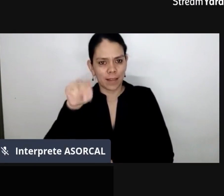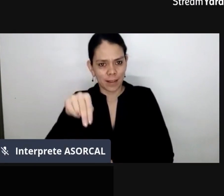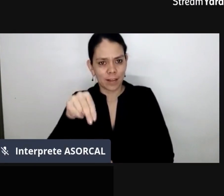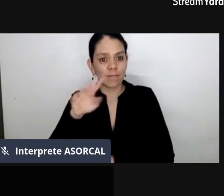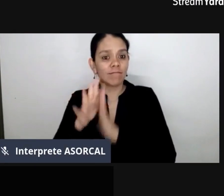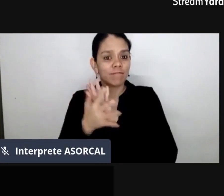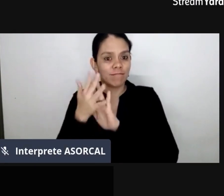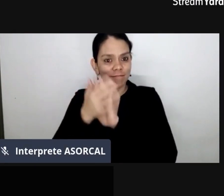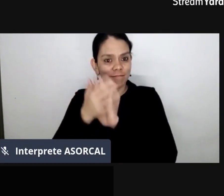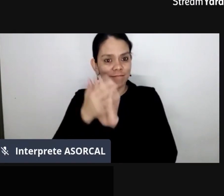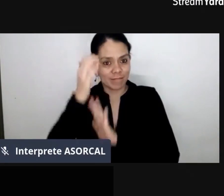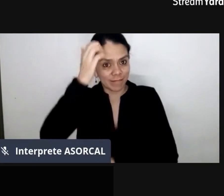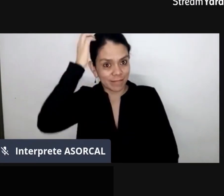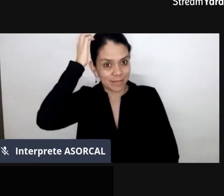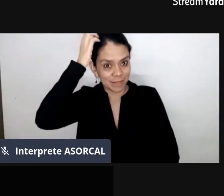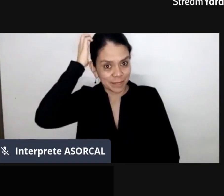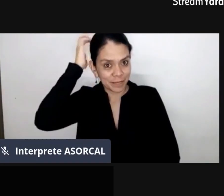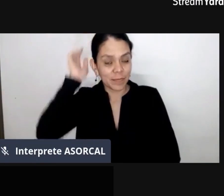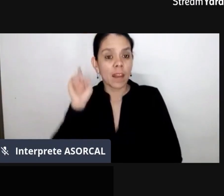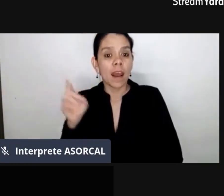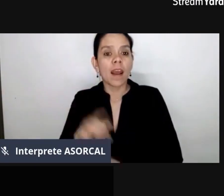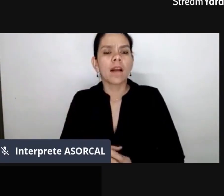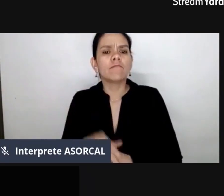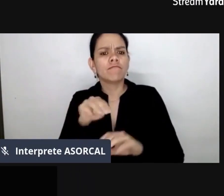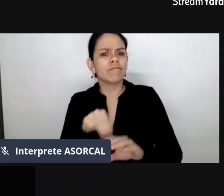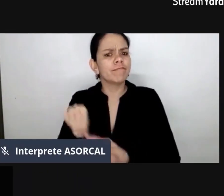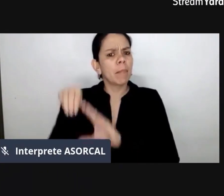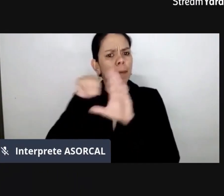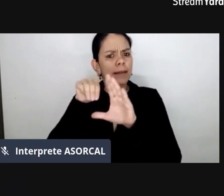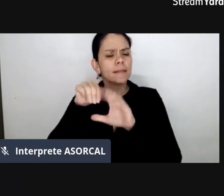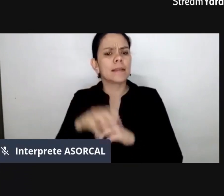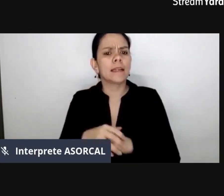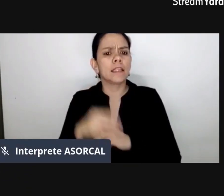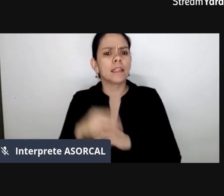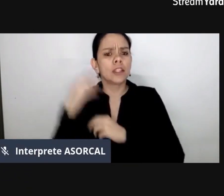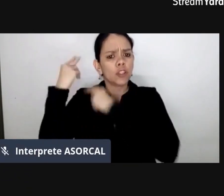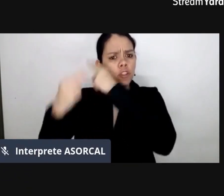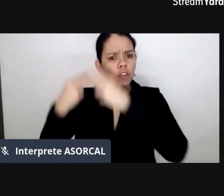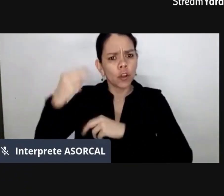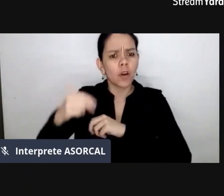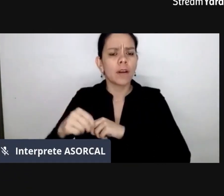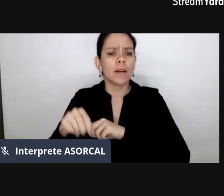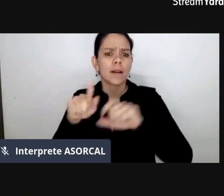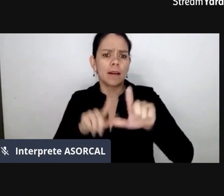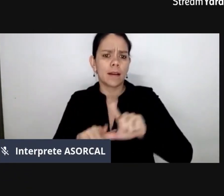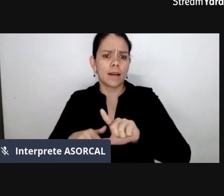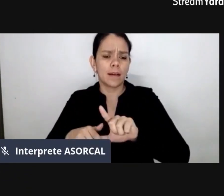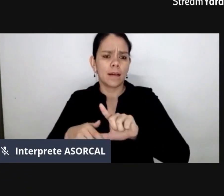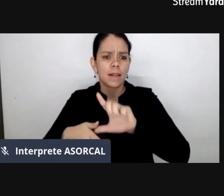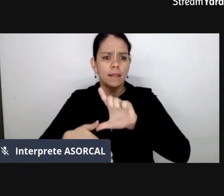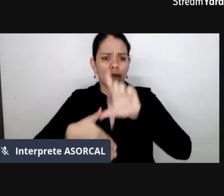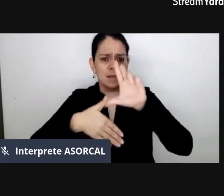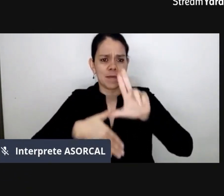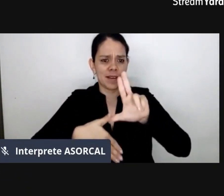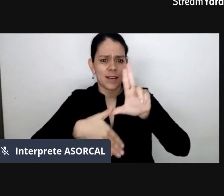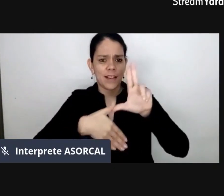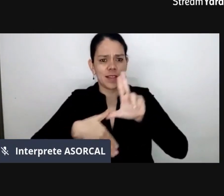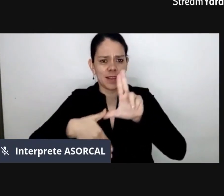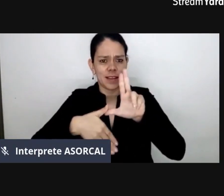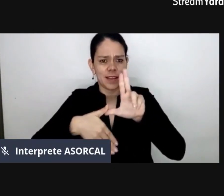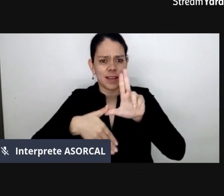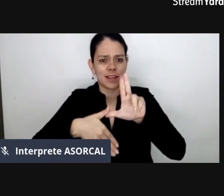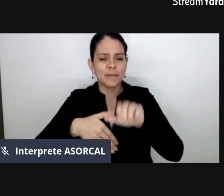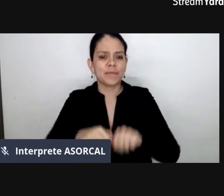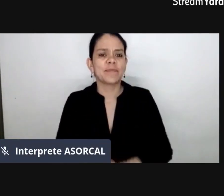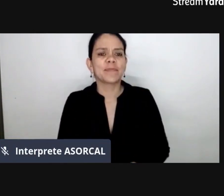España, máster en Historia de América Latina, Mundos Indígenas, licenciado en Historia de la Universidad Nacional de